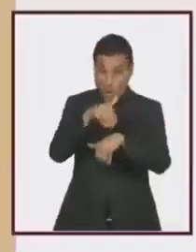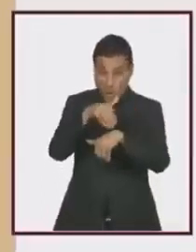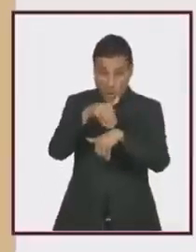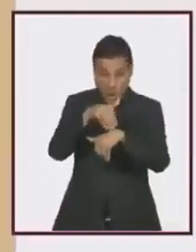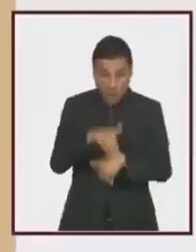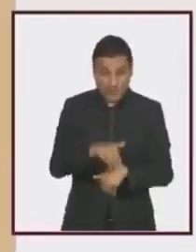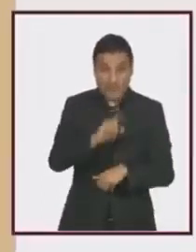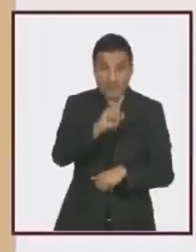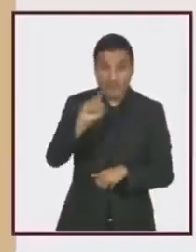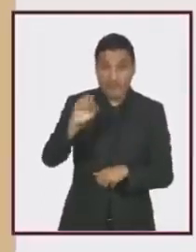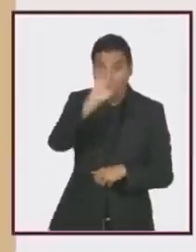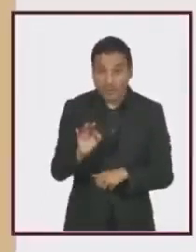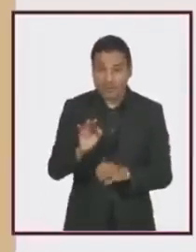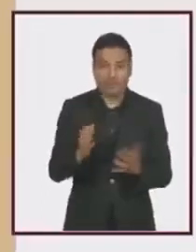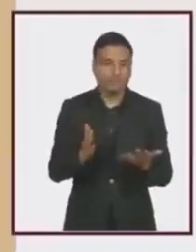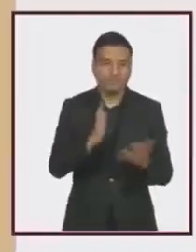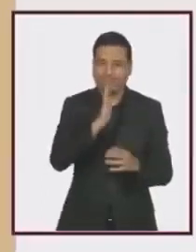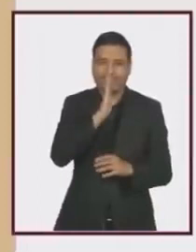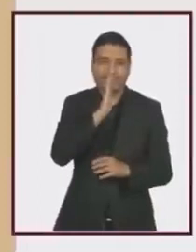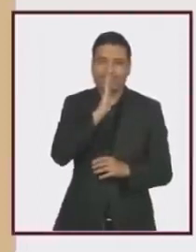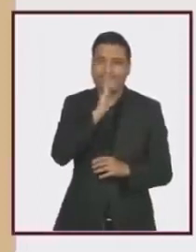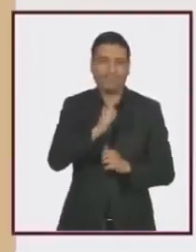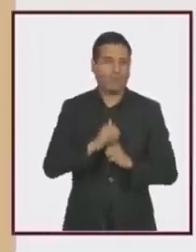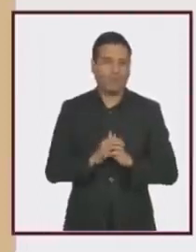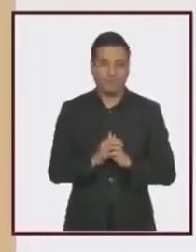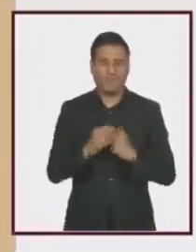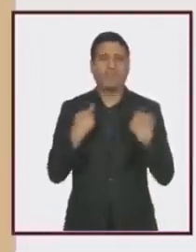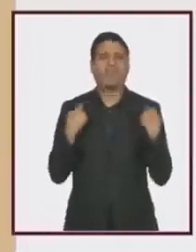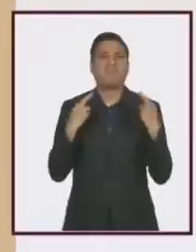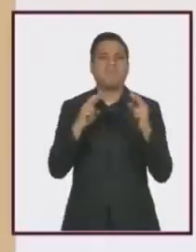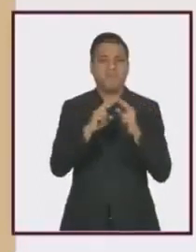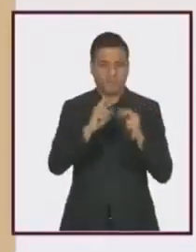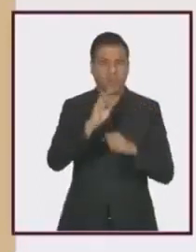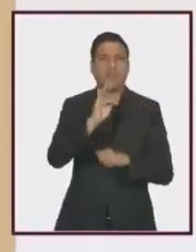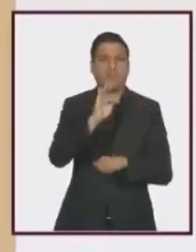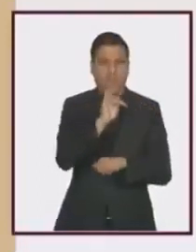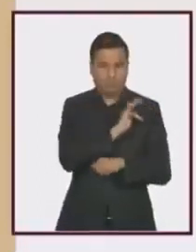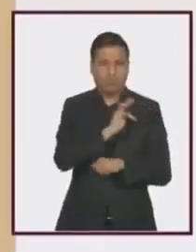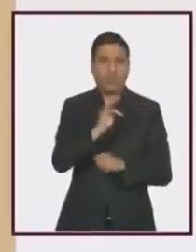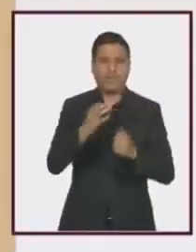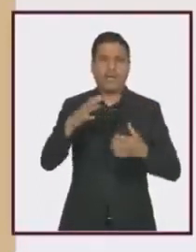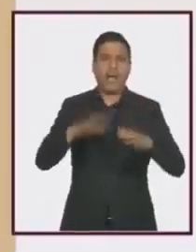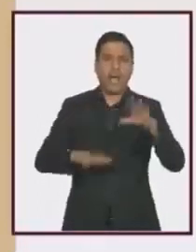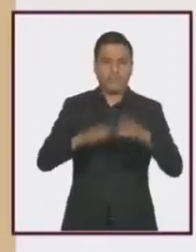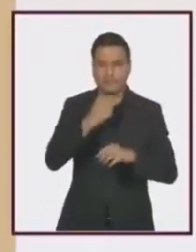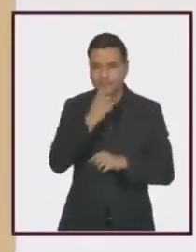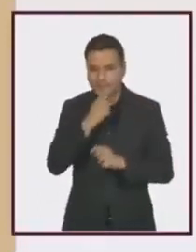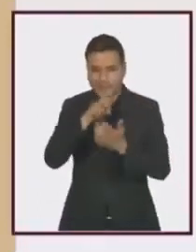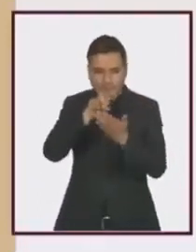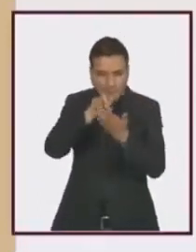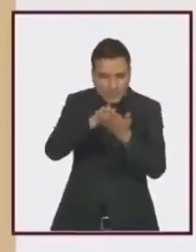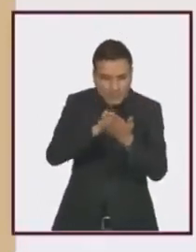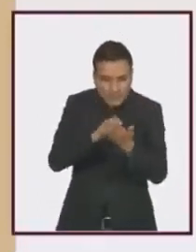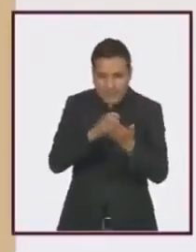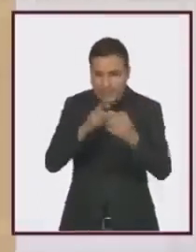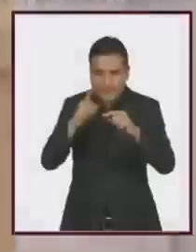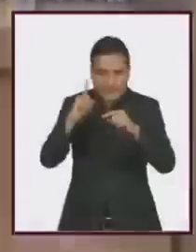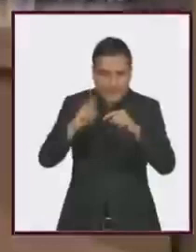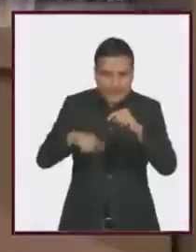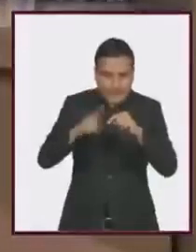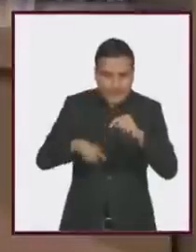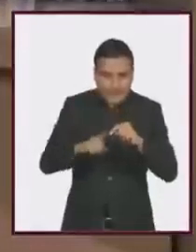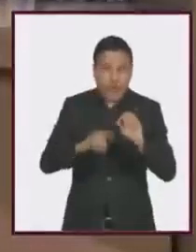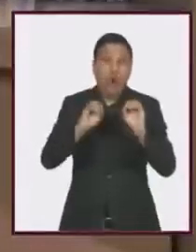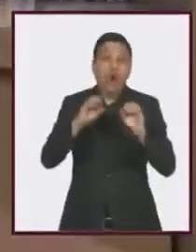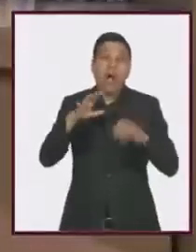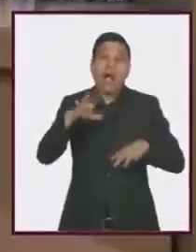una serie de recortes que a veces se hacen de manera consciente y otras de manera inconsciente, que tienen que ver a lo